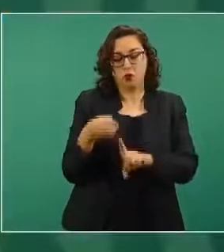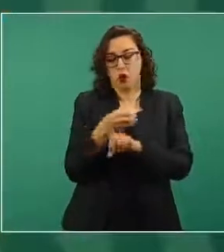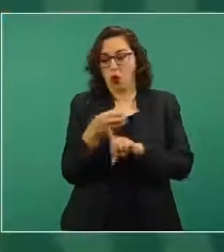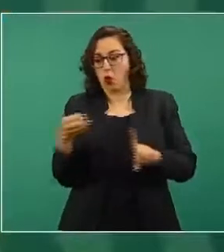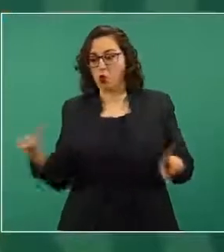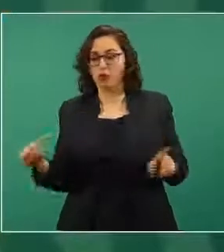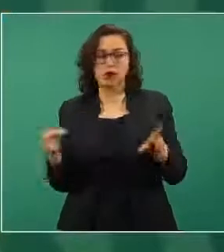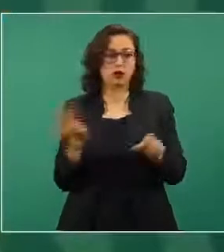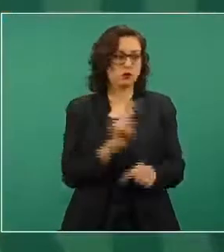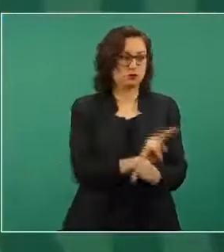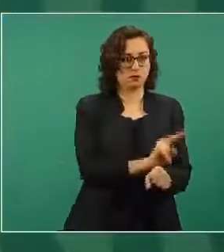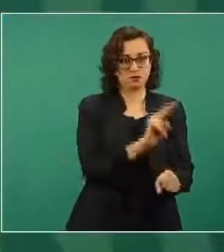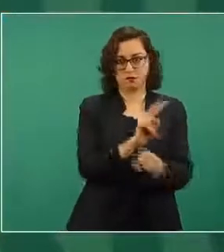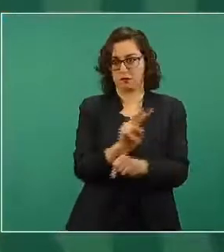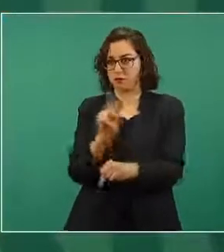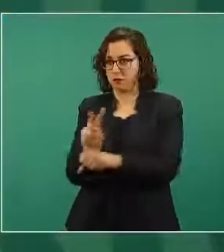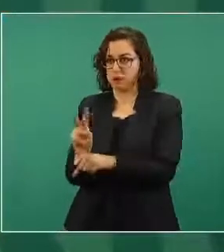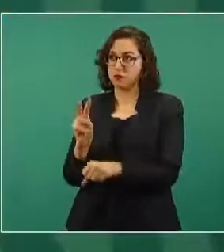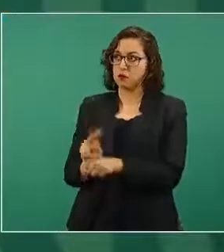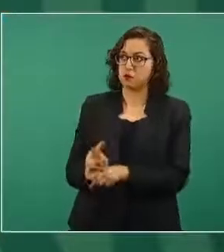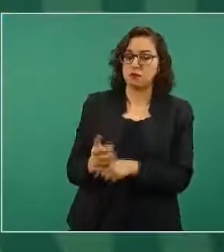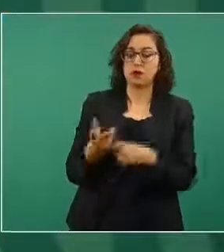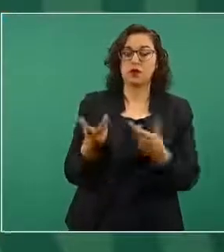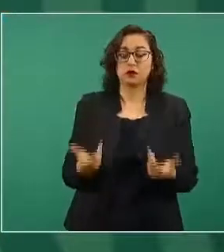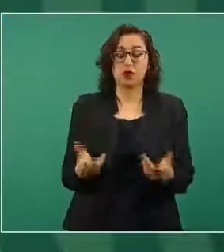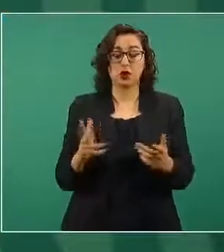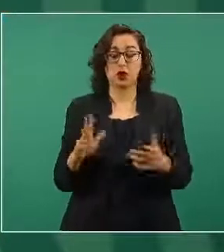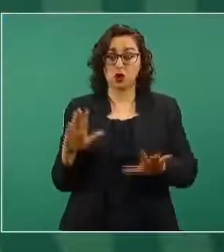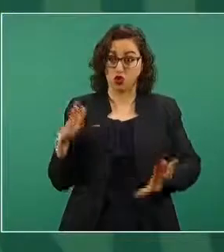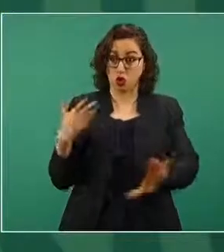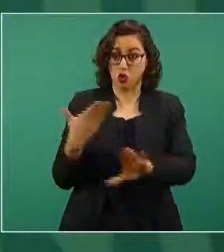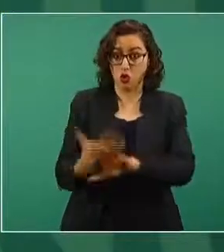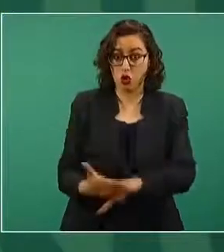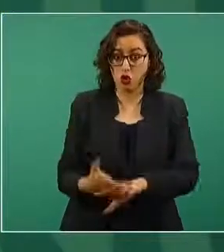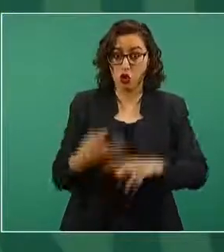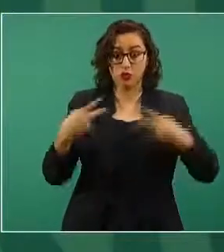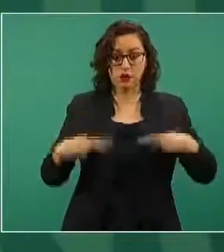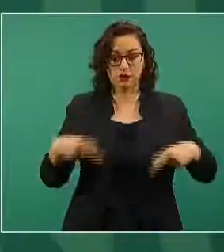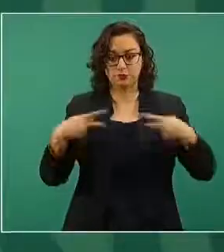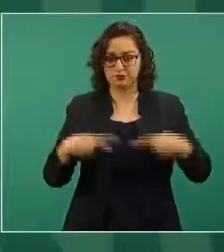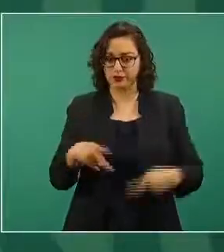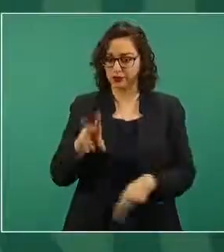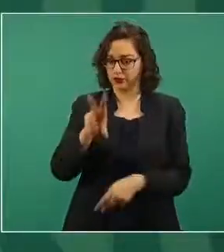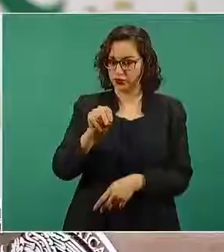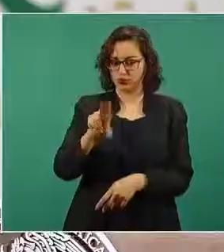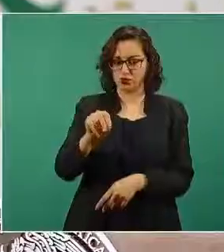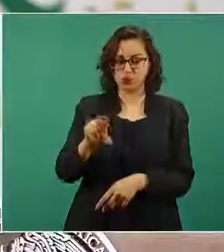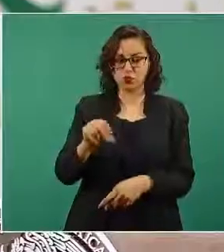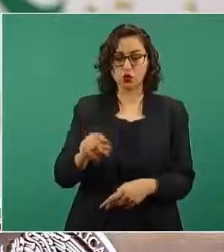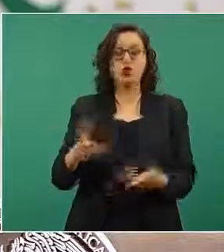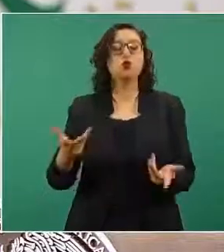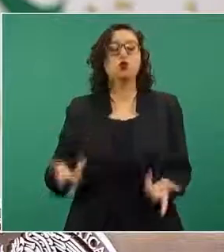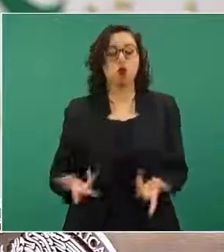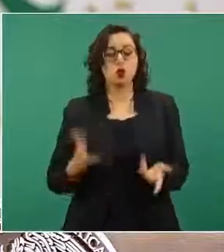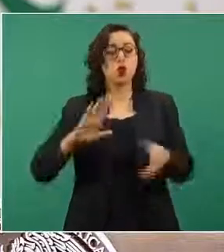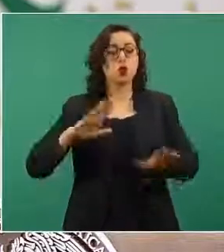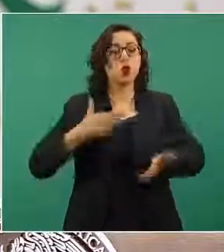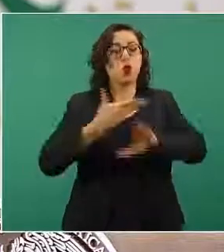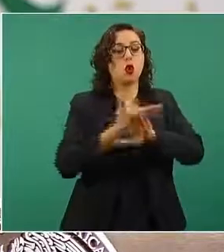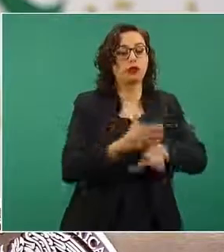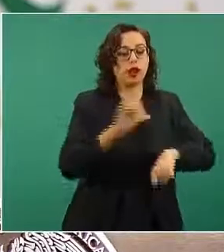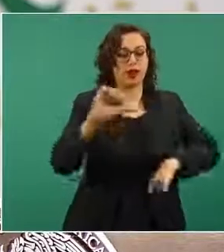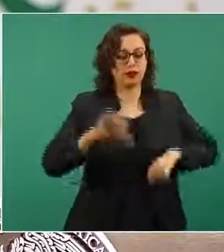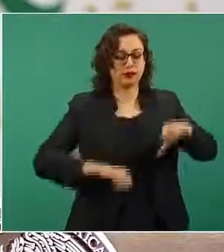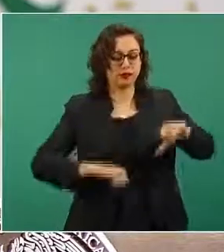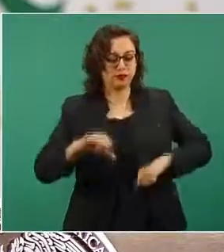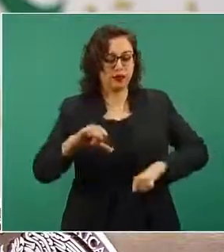restricciones destinadas no a las personas, como también lo hemos destacado, sino a los espacios públicos